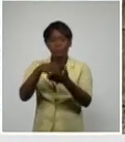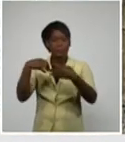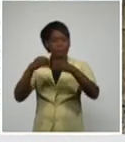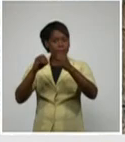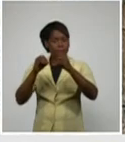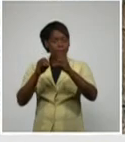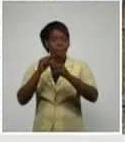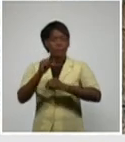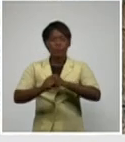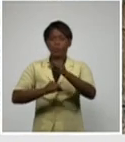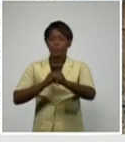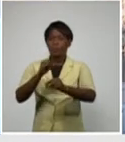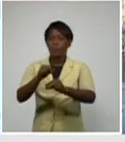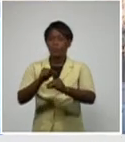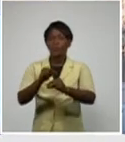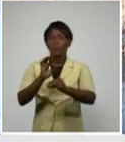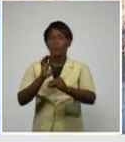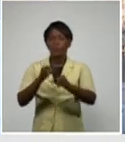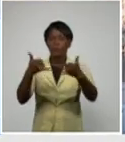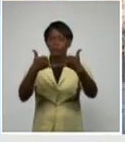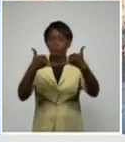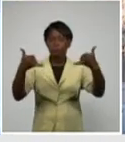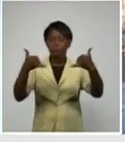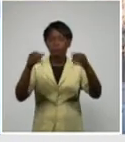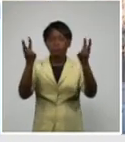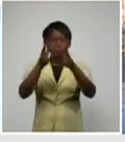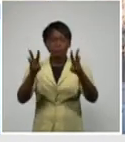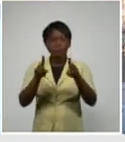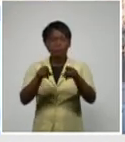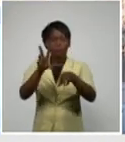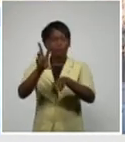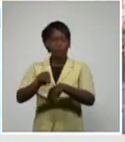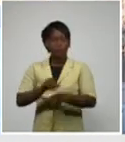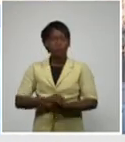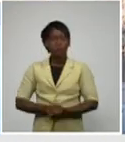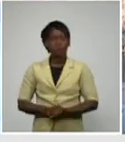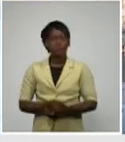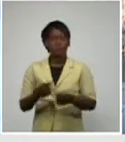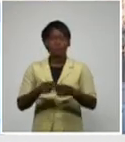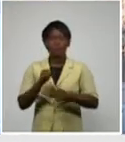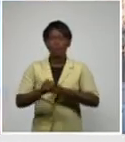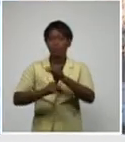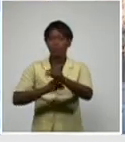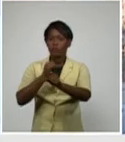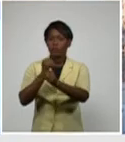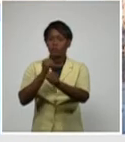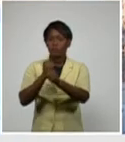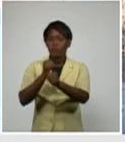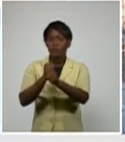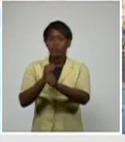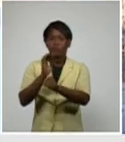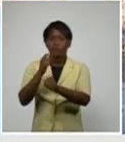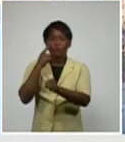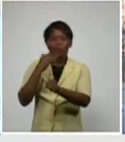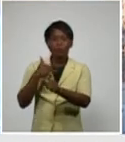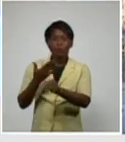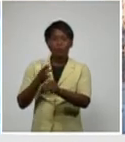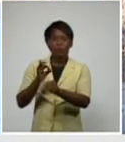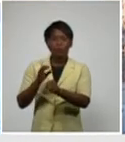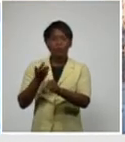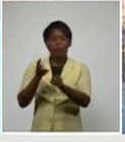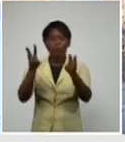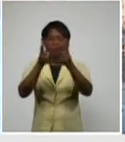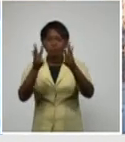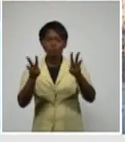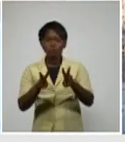existente en el municipio de Bayamo, y se está trabajando todo lo que tiene que ver con el pluvial, del vial de acceso que va a contar el laboratorio, que también